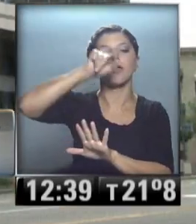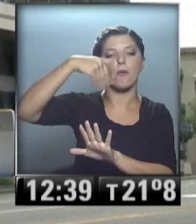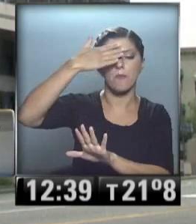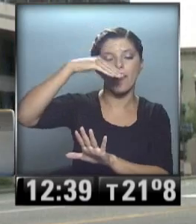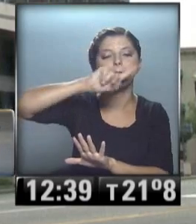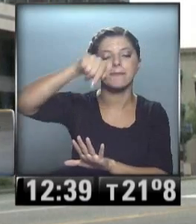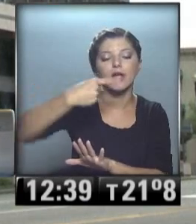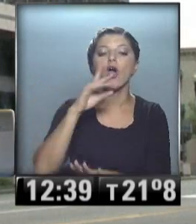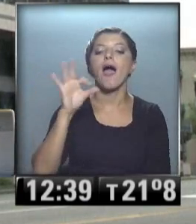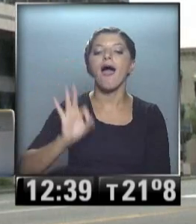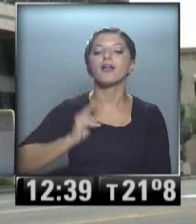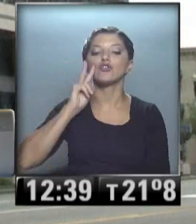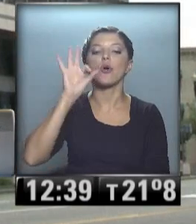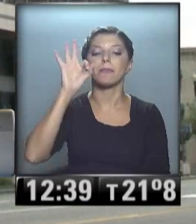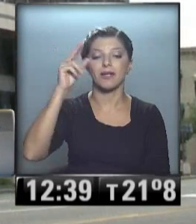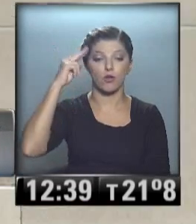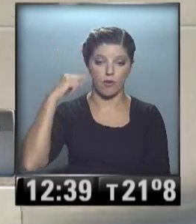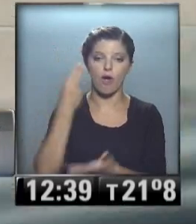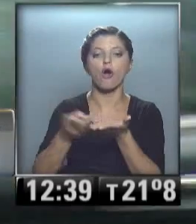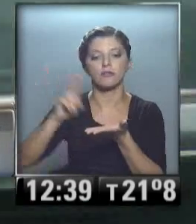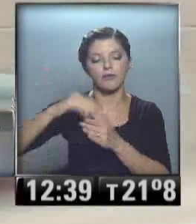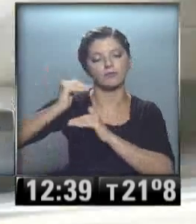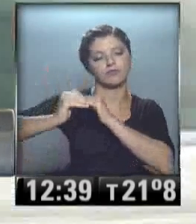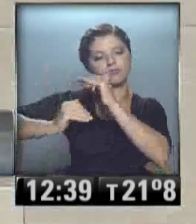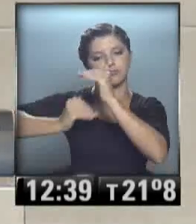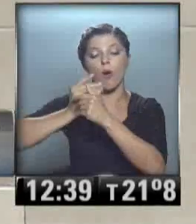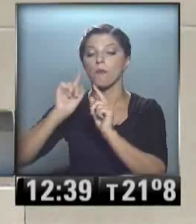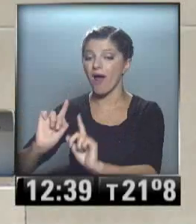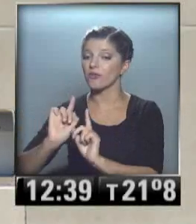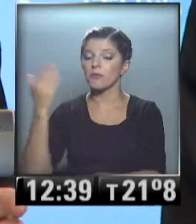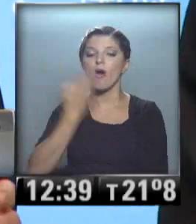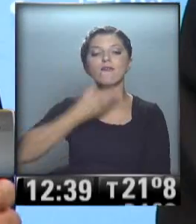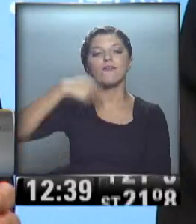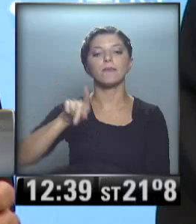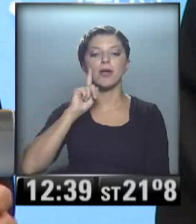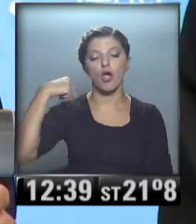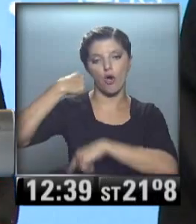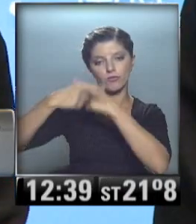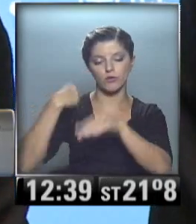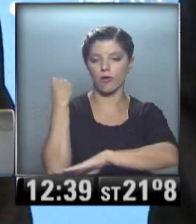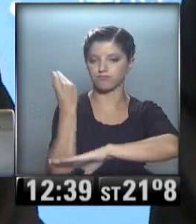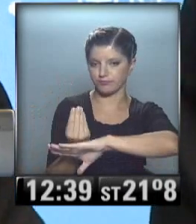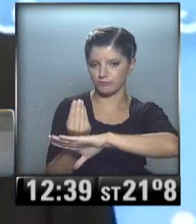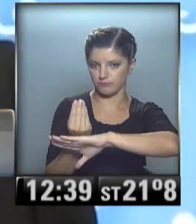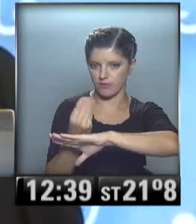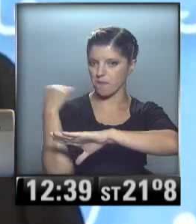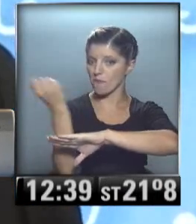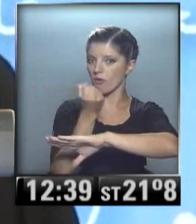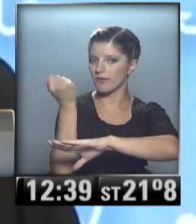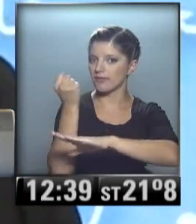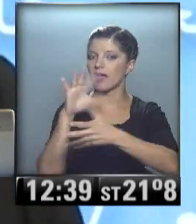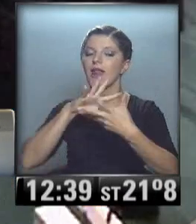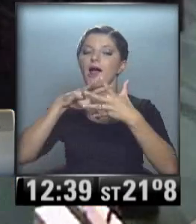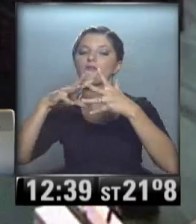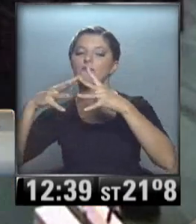2009. En esa lógica, el Fondo Monetario Internacional sigue cumpliendo un rol central en el ordenamiento